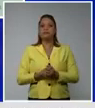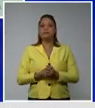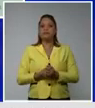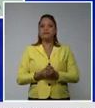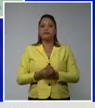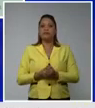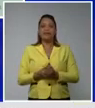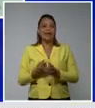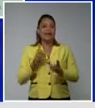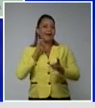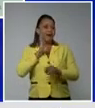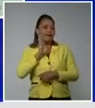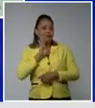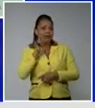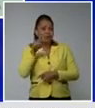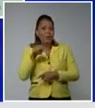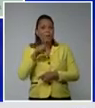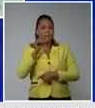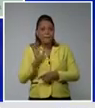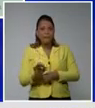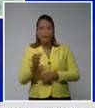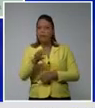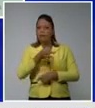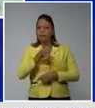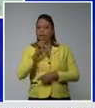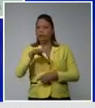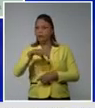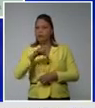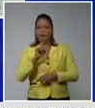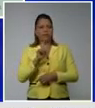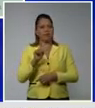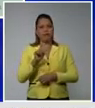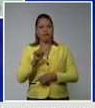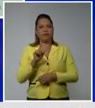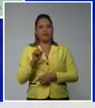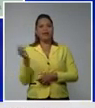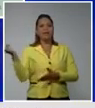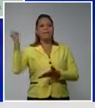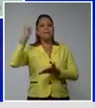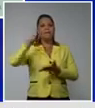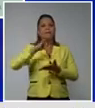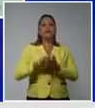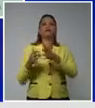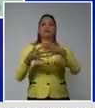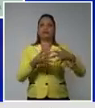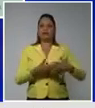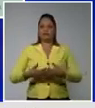Pinar, que procedía o procede de los Estados Unidos.